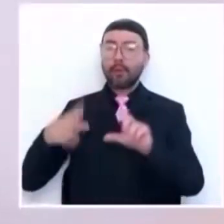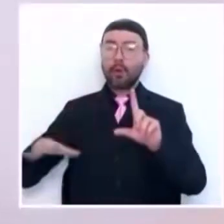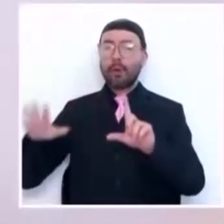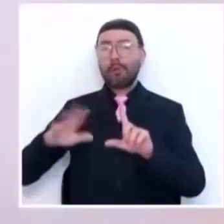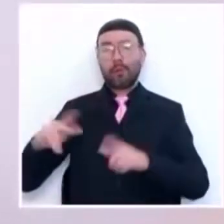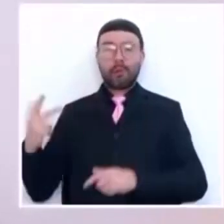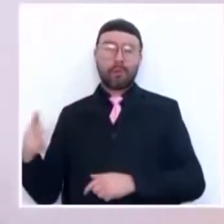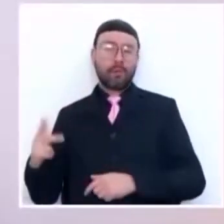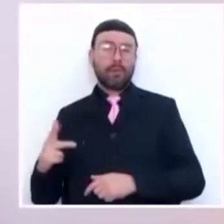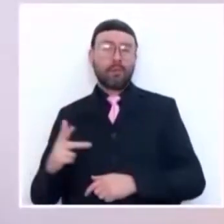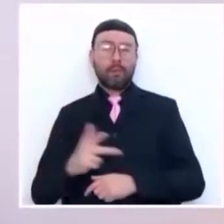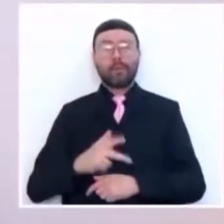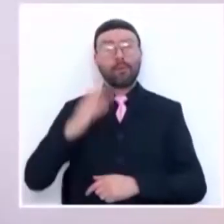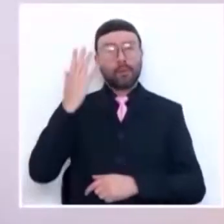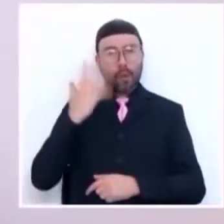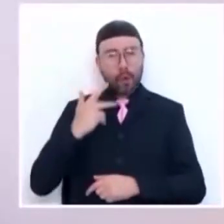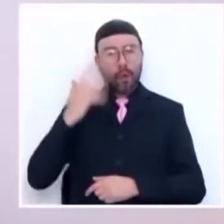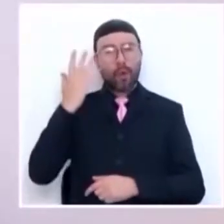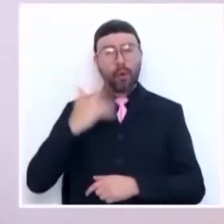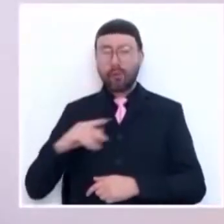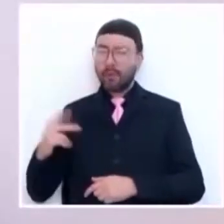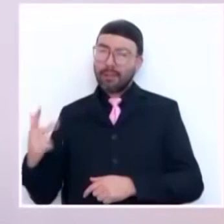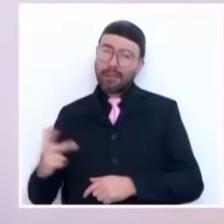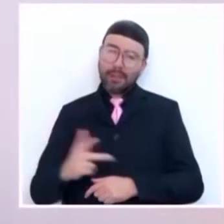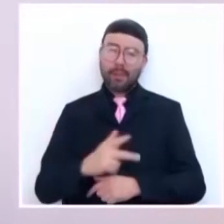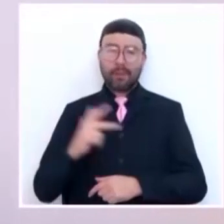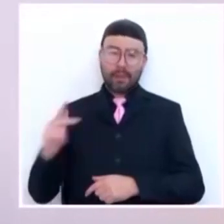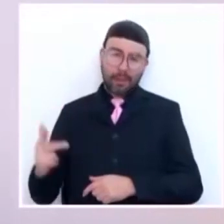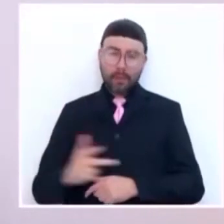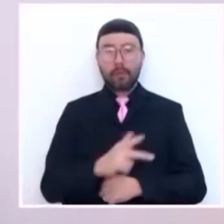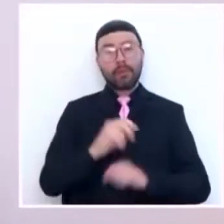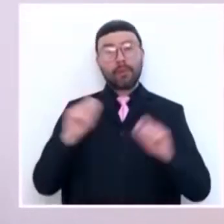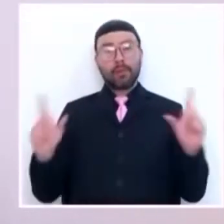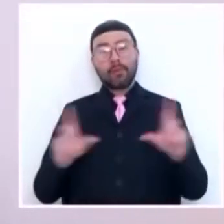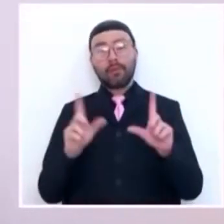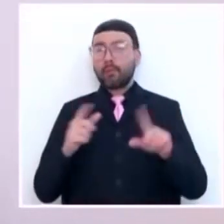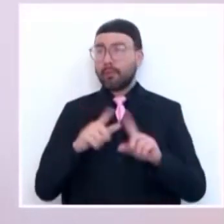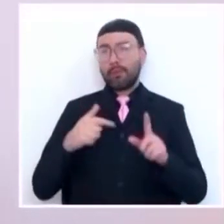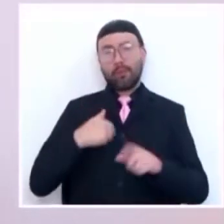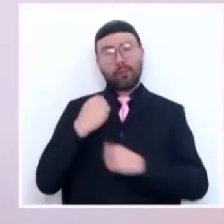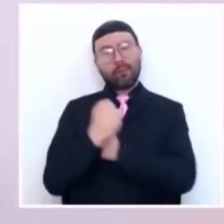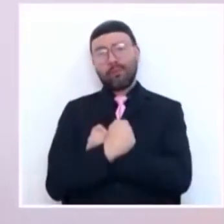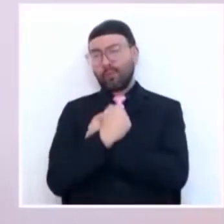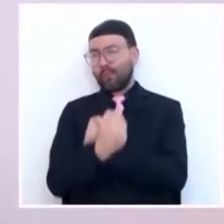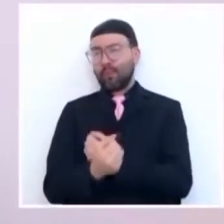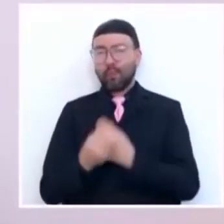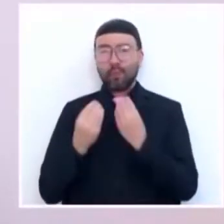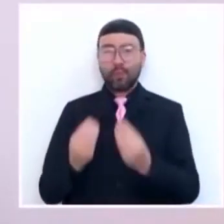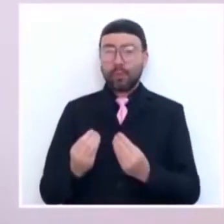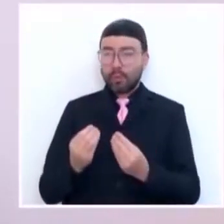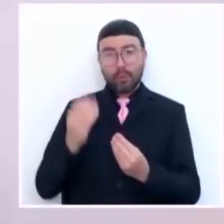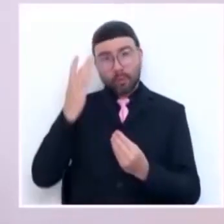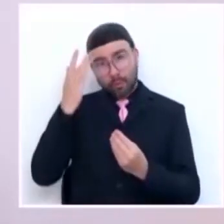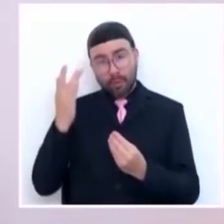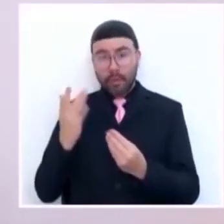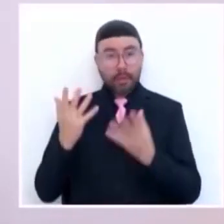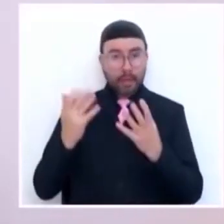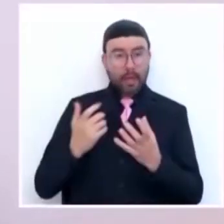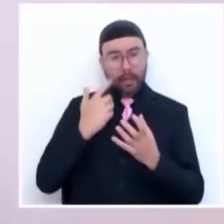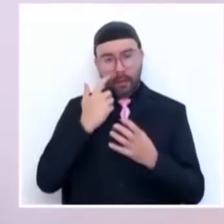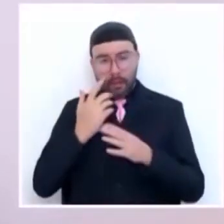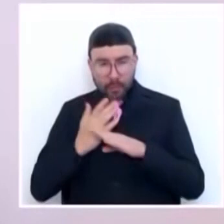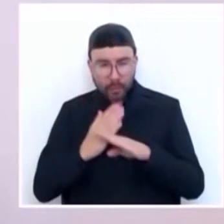y tal, y todos los días en televisión, pero lo hago con muchísimo amor porque lo que queremos hacer es esa parte